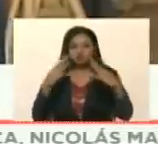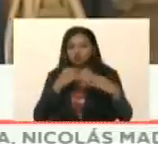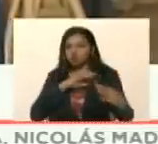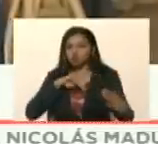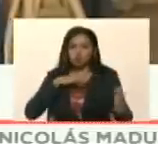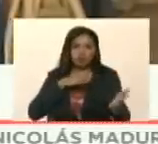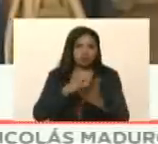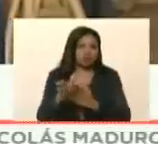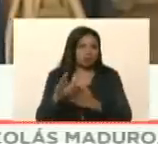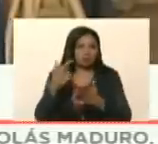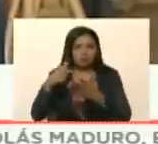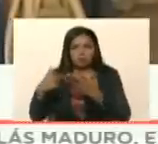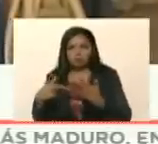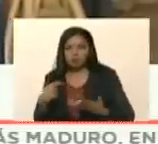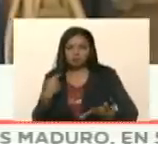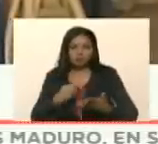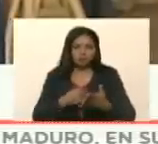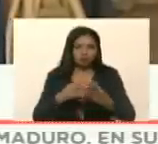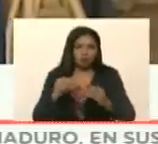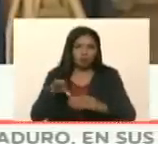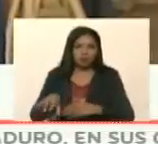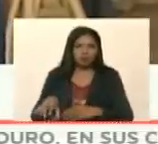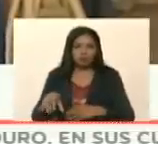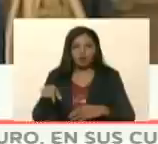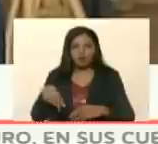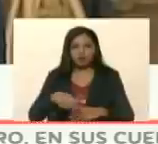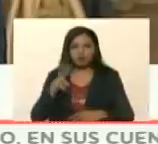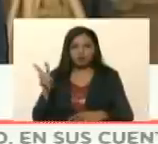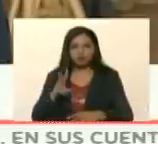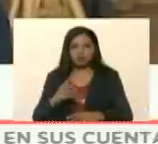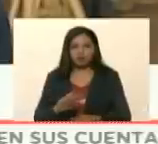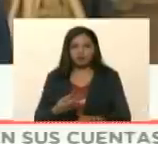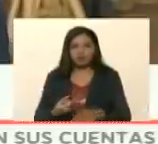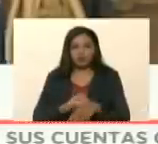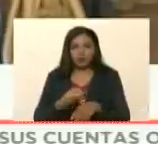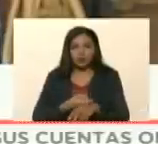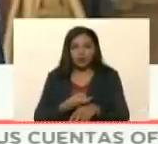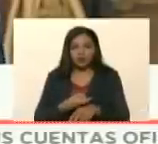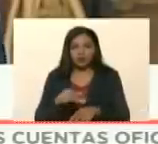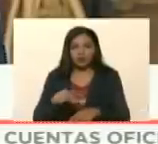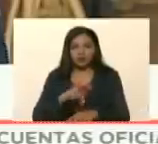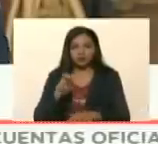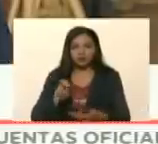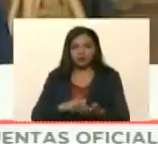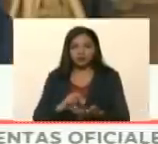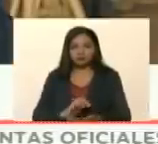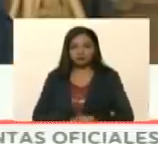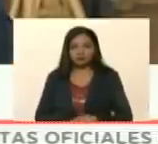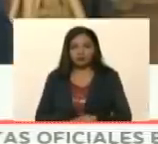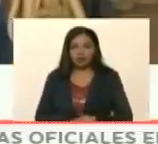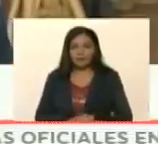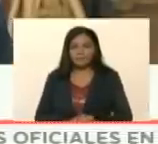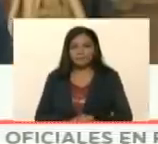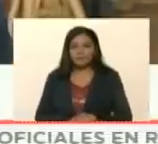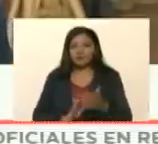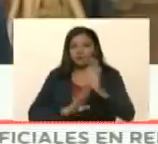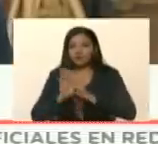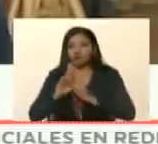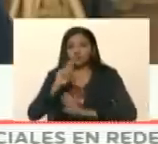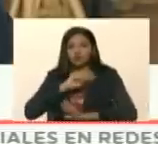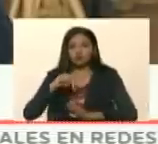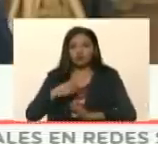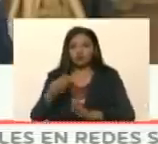garantizamos con recursos del Estado Nacional, del Gobierno Nacional. Proceso zoosanitario